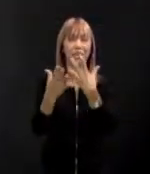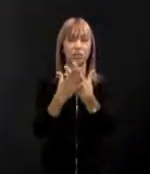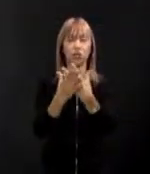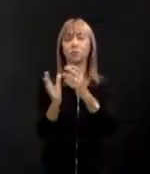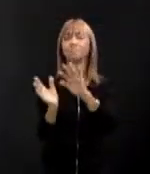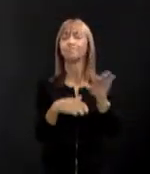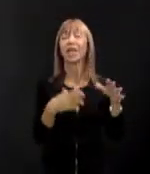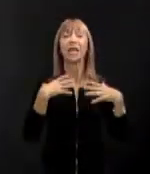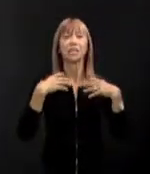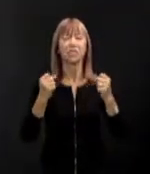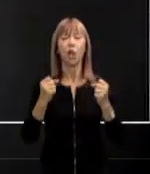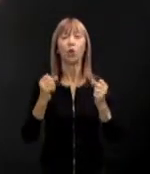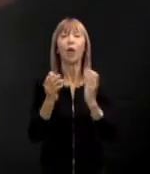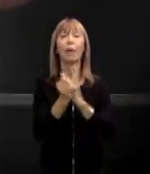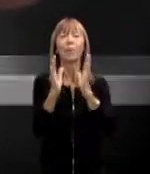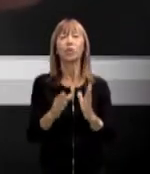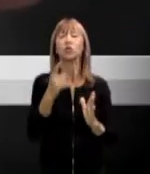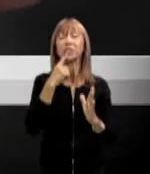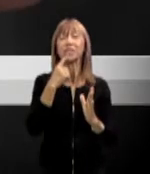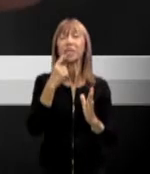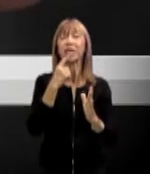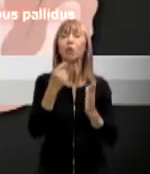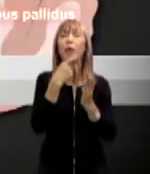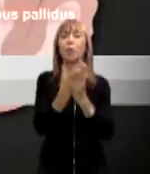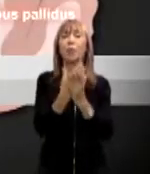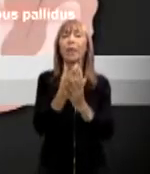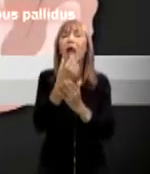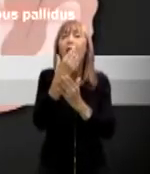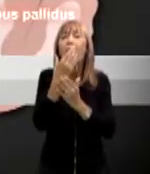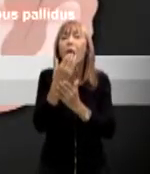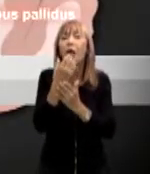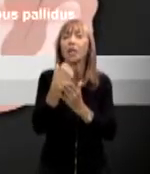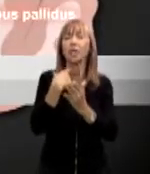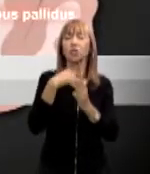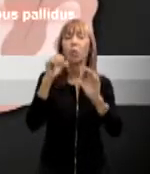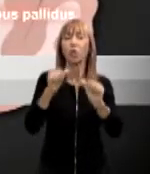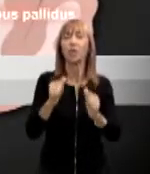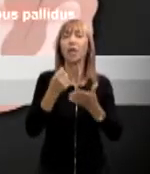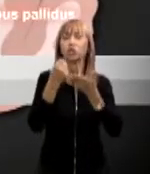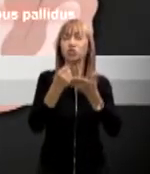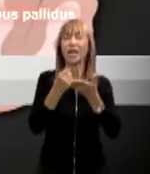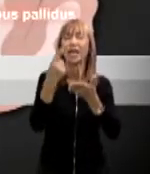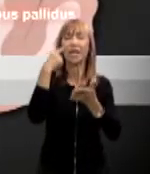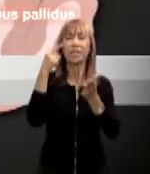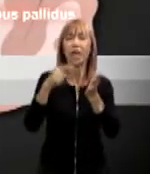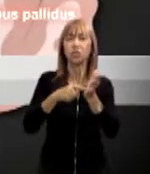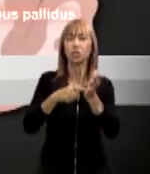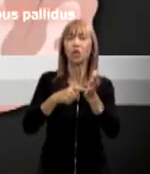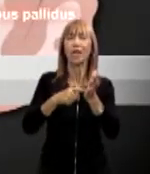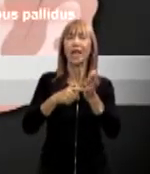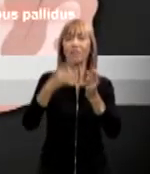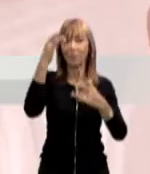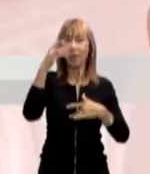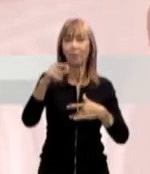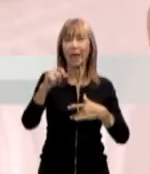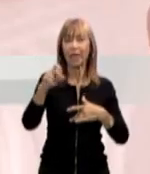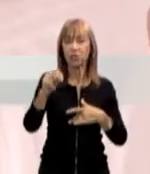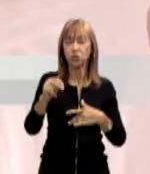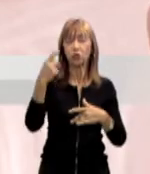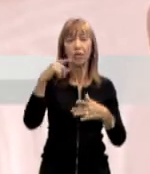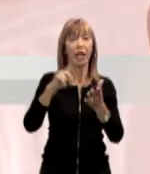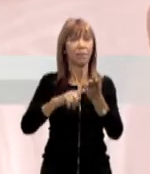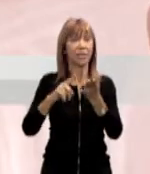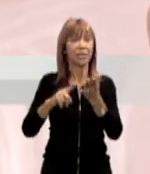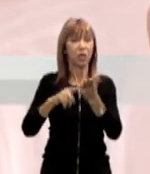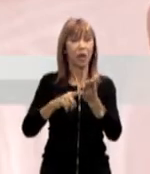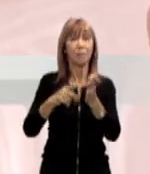de salud, expertos aseguran que una prueba de aliento podría ayudar a la detención y diagnóstico de la enfermedad de Parkinson. De acuerdo a una investigación